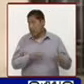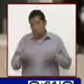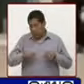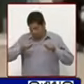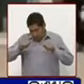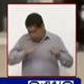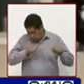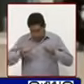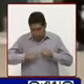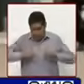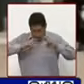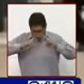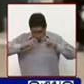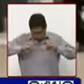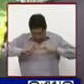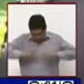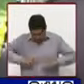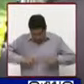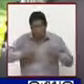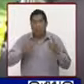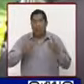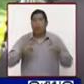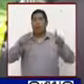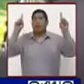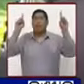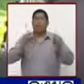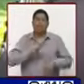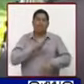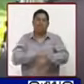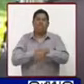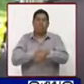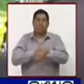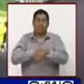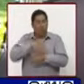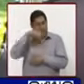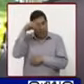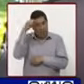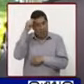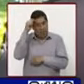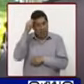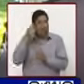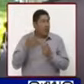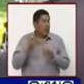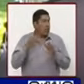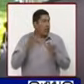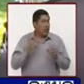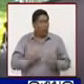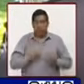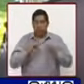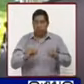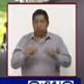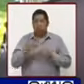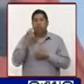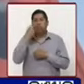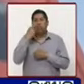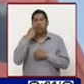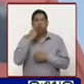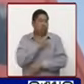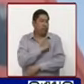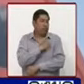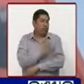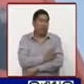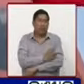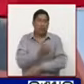actos investigativos y se ha logrado la aprehensión del tío. El mismo ya ha sido puesto a conocimiento de las